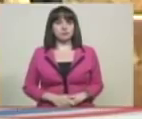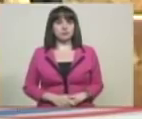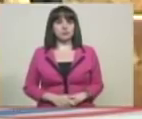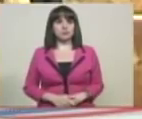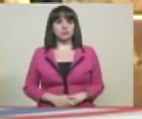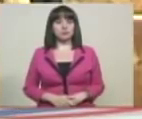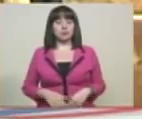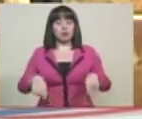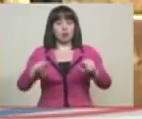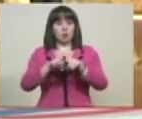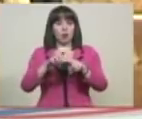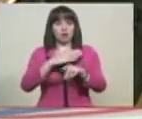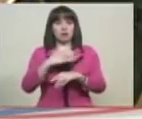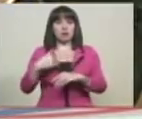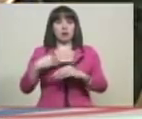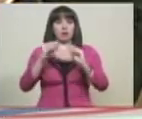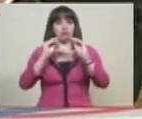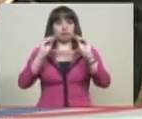Igualmente quiero anunciar